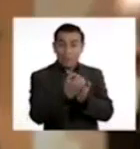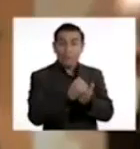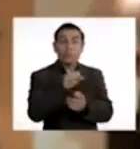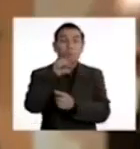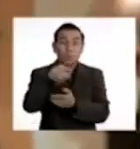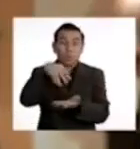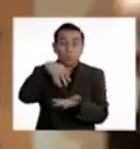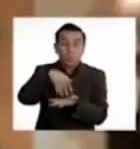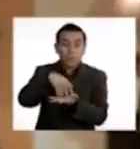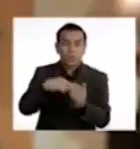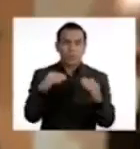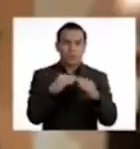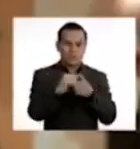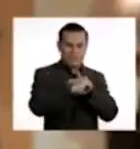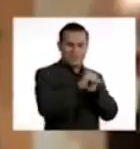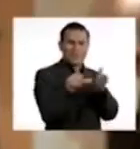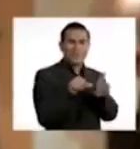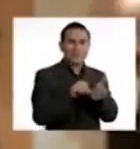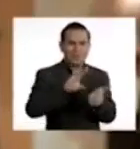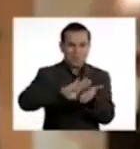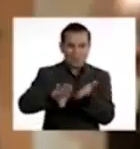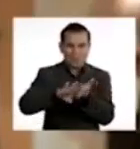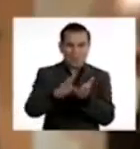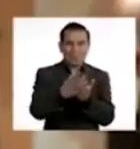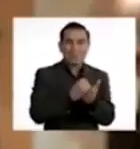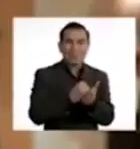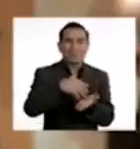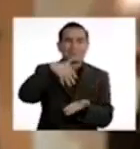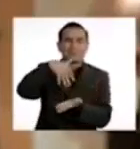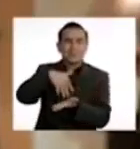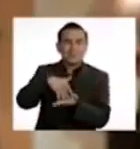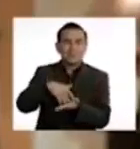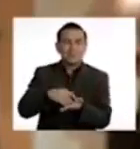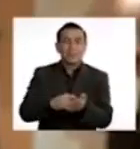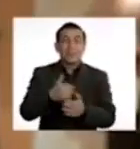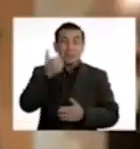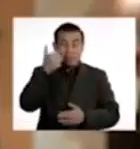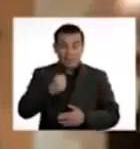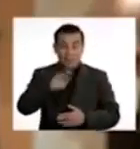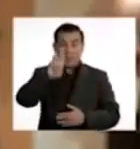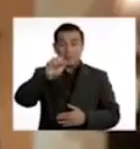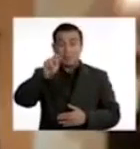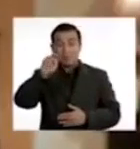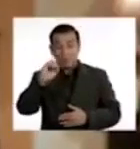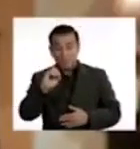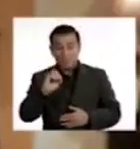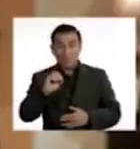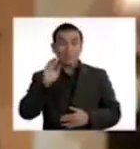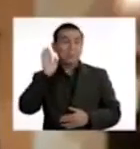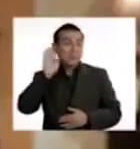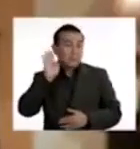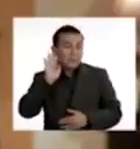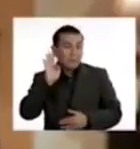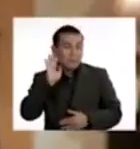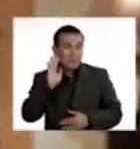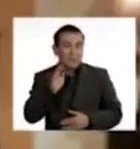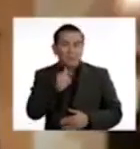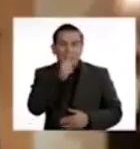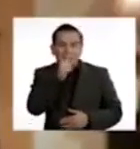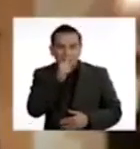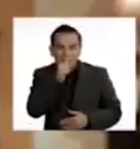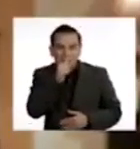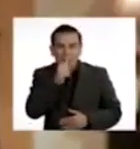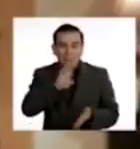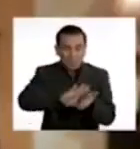ellos quienes también tienen su palacio legislativo también pagado los impuestos del pueblo sus salarios sus bonos soviéticos su pp y sus viajes seguros